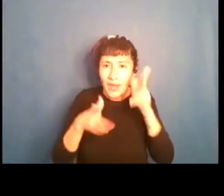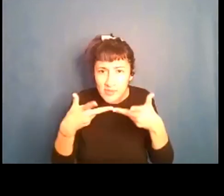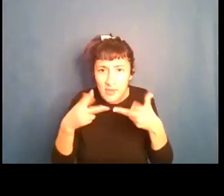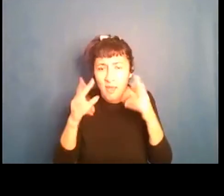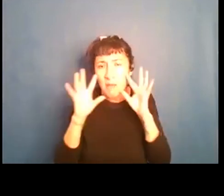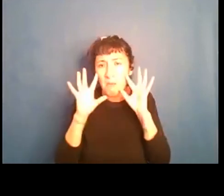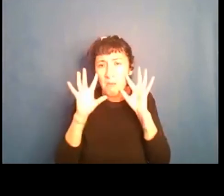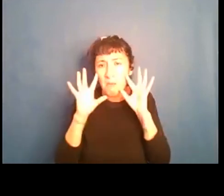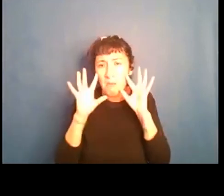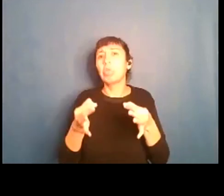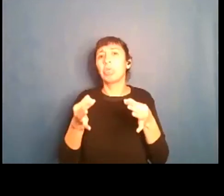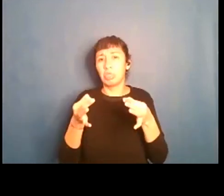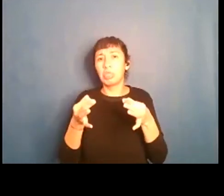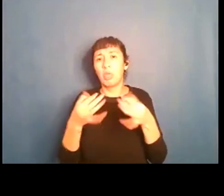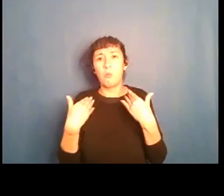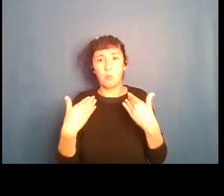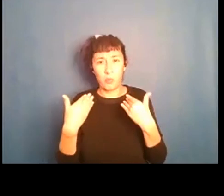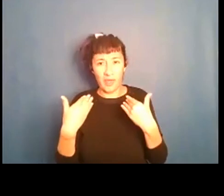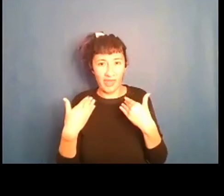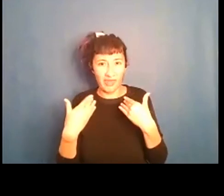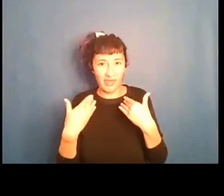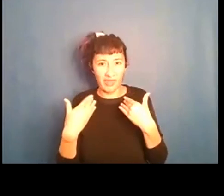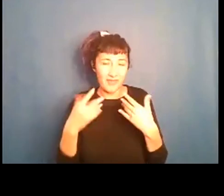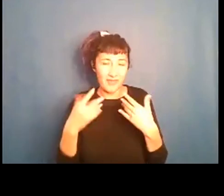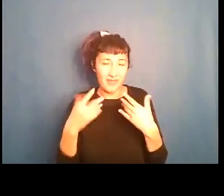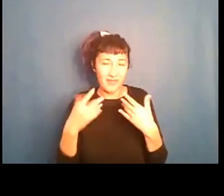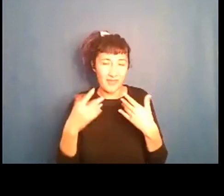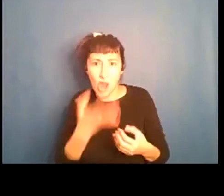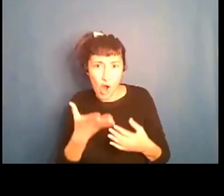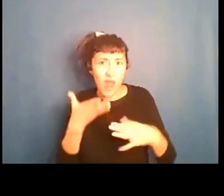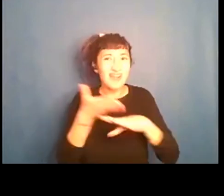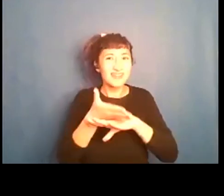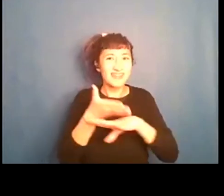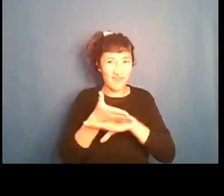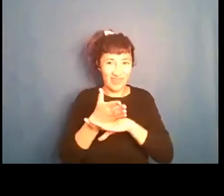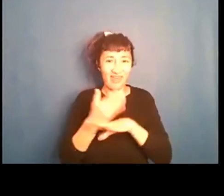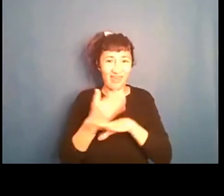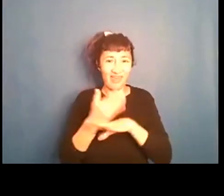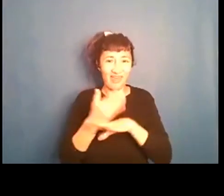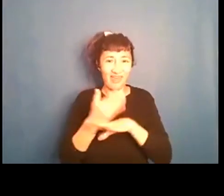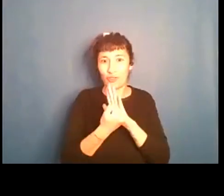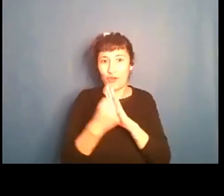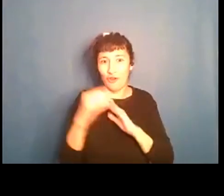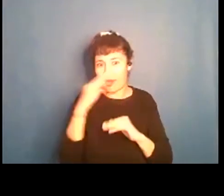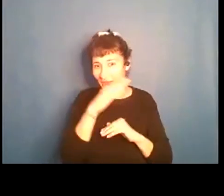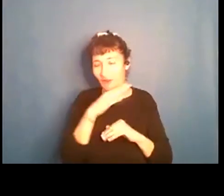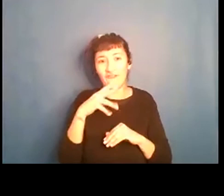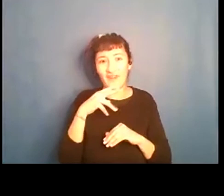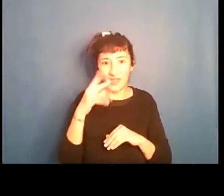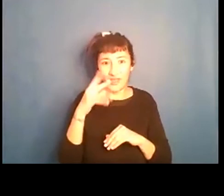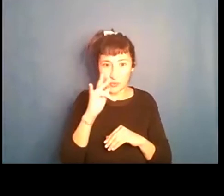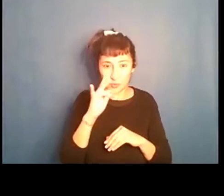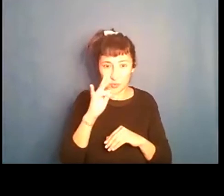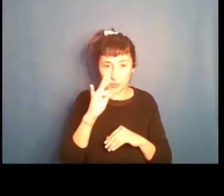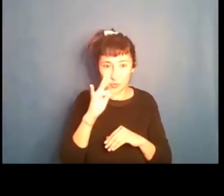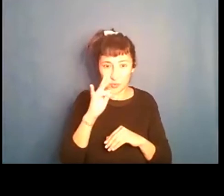más dinámico, ágil y accesible. Así que todo lo que ustedes puedan